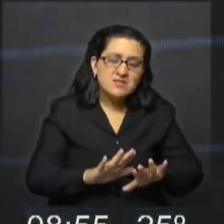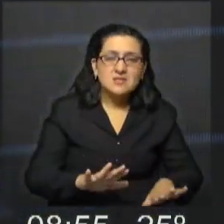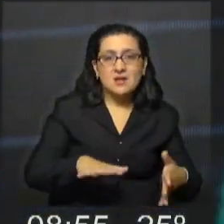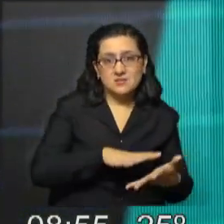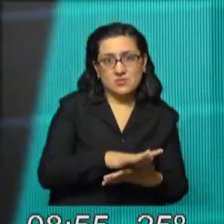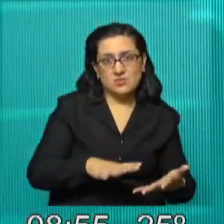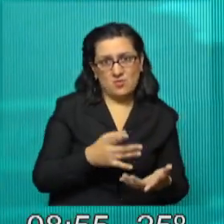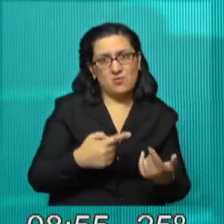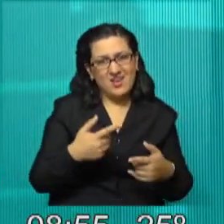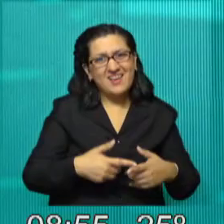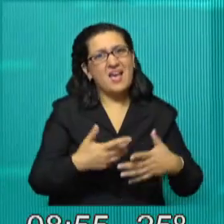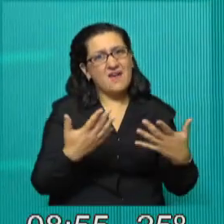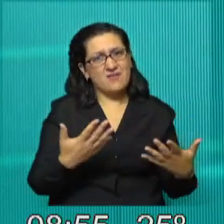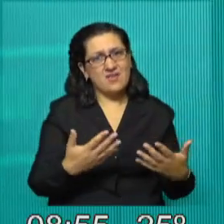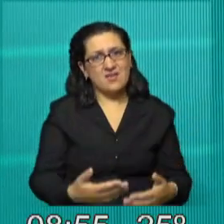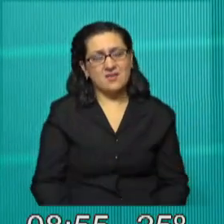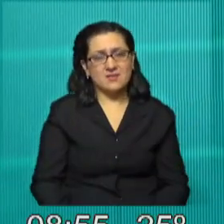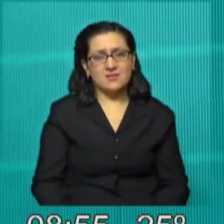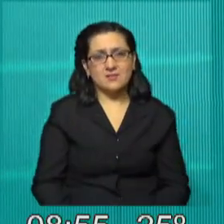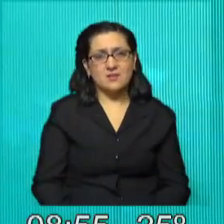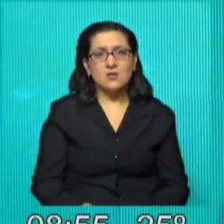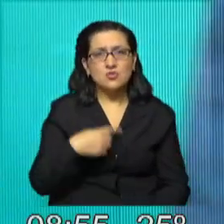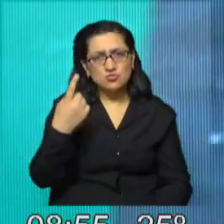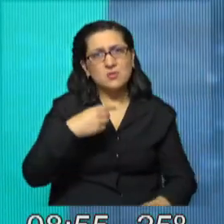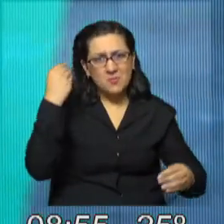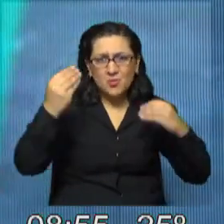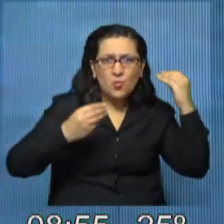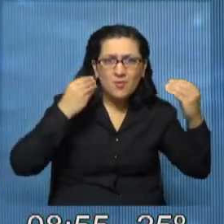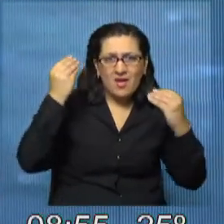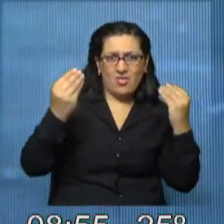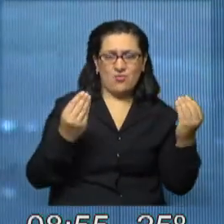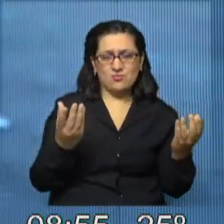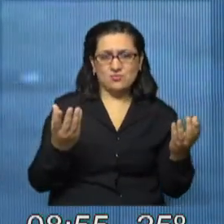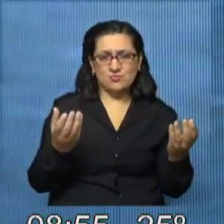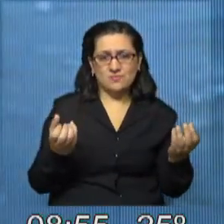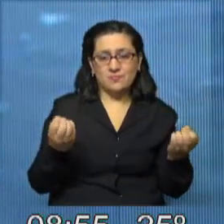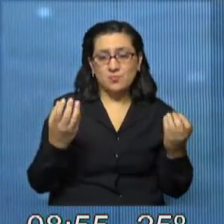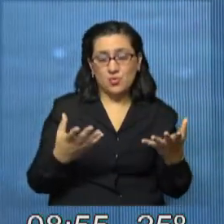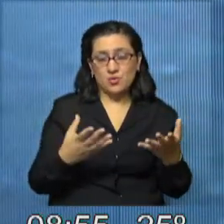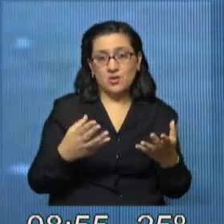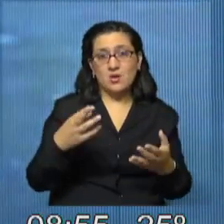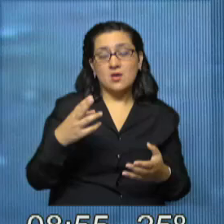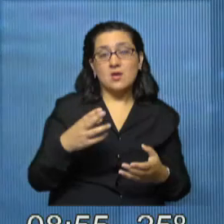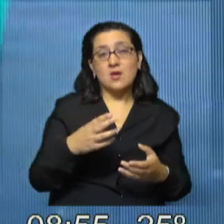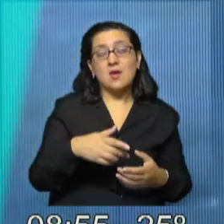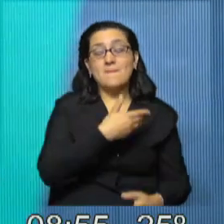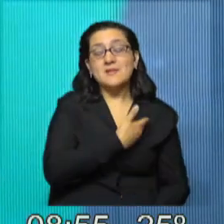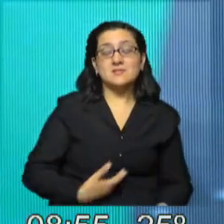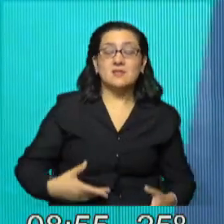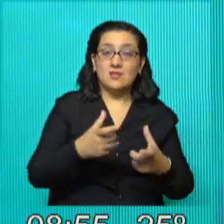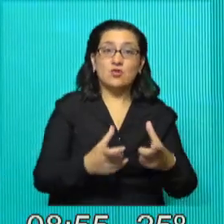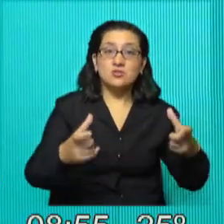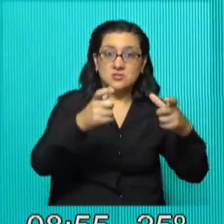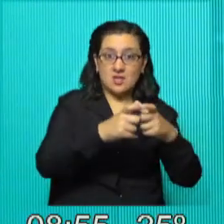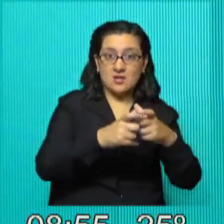altura es un escándalo, ¿no? Pero lo vemos con profunda preocupación porque el señor Robert Silva, que está bastante nervioso,